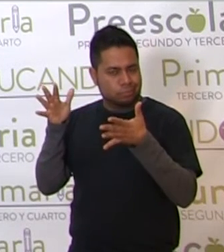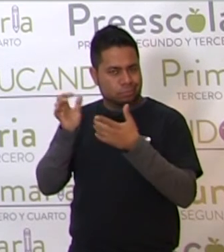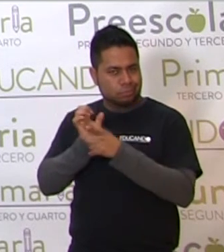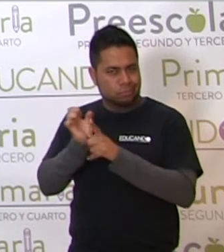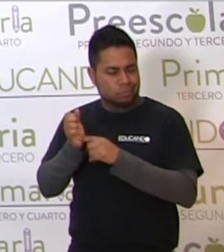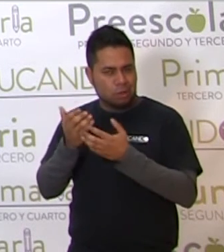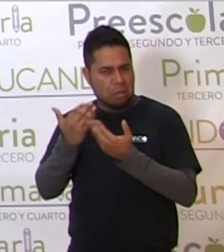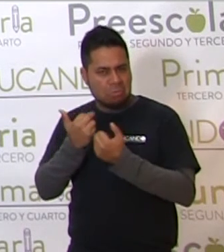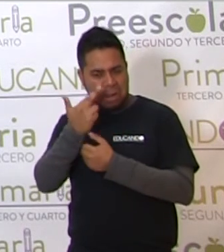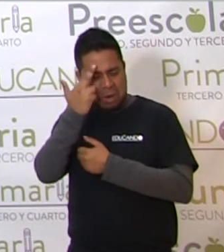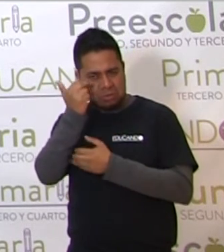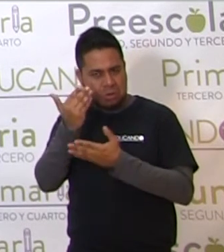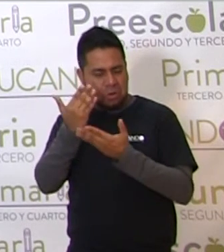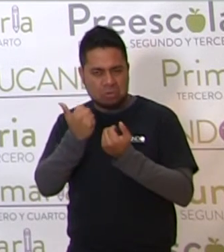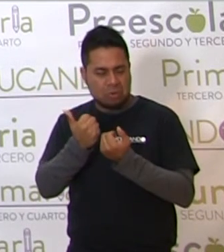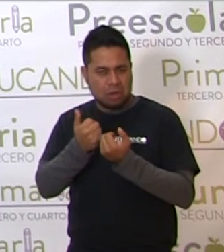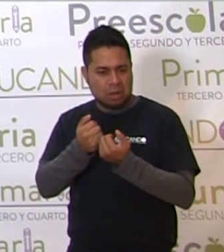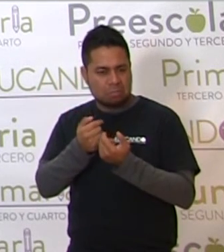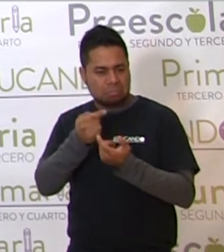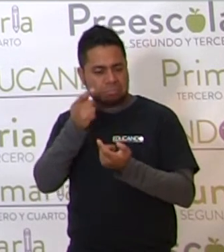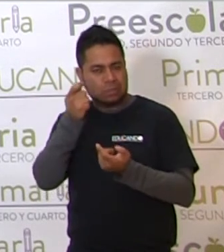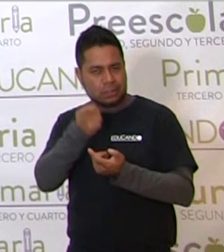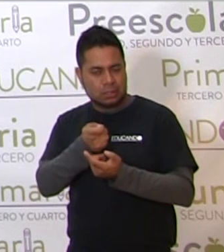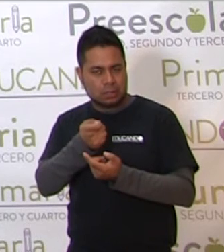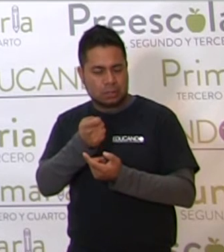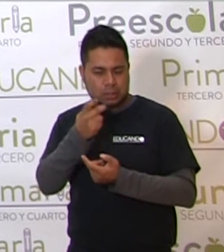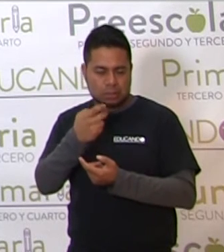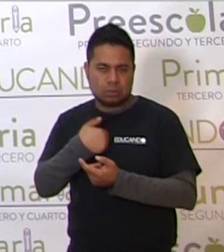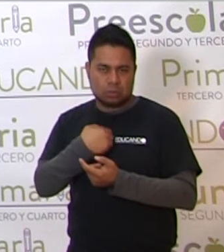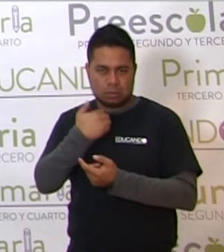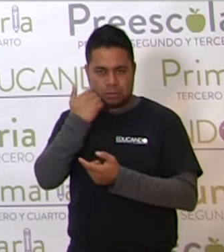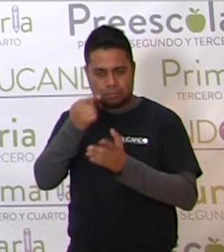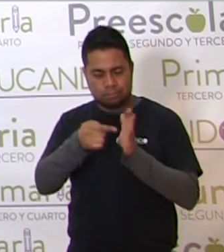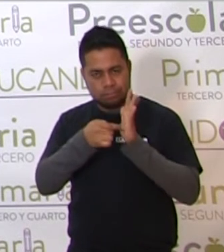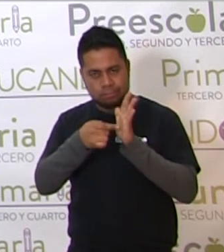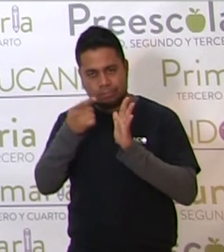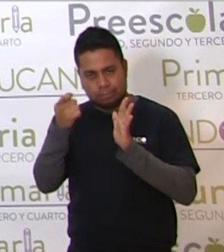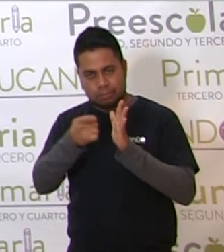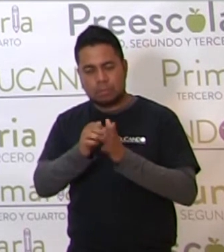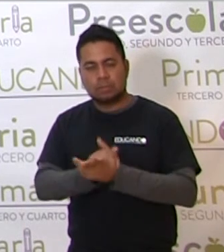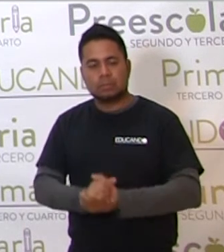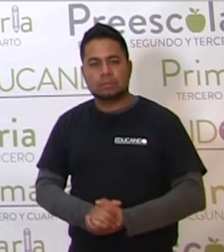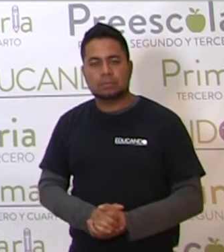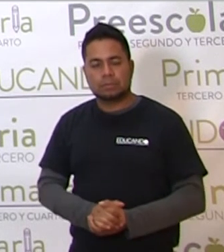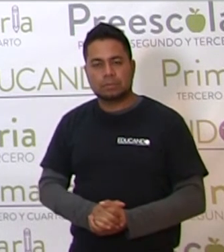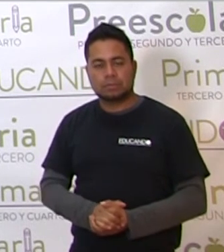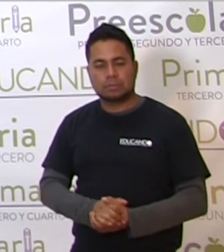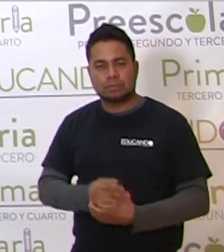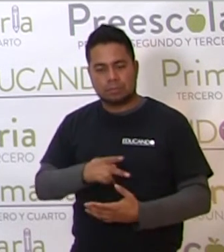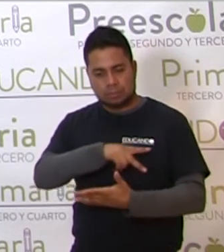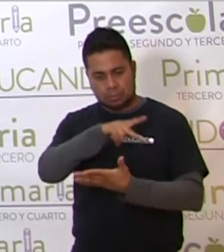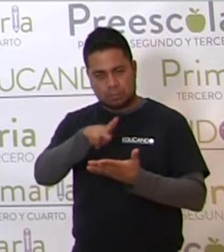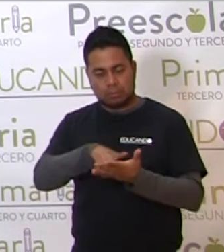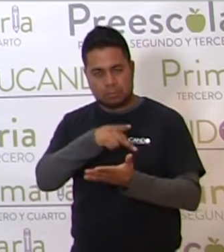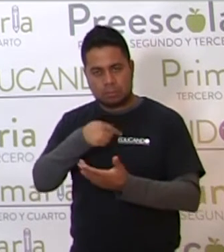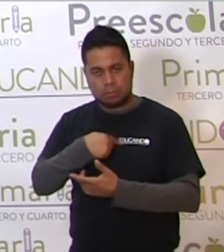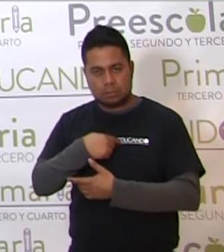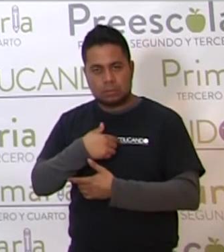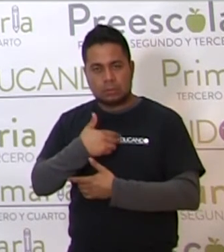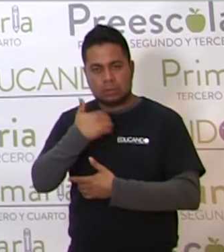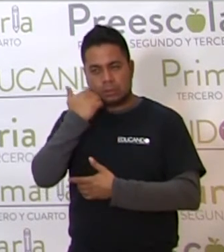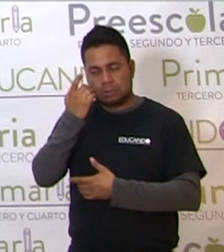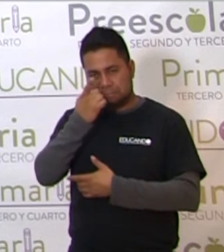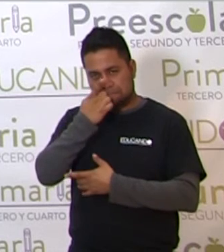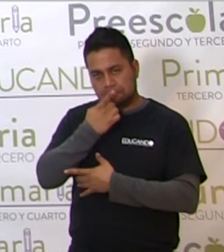no va a tener lógica lo que deos dar a entender bien nuevamente y quiero que lo griten bien